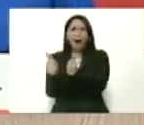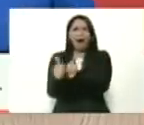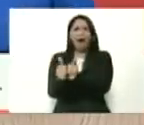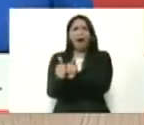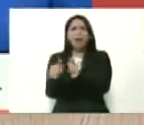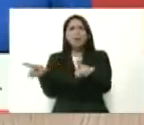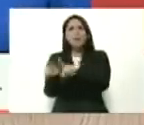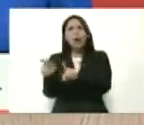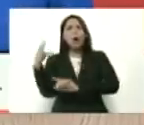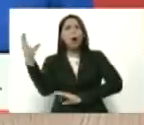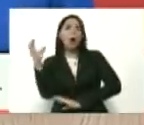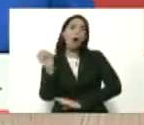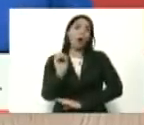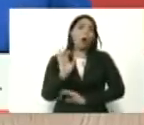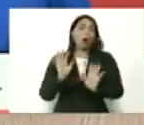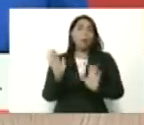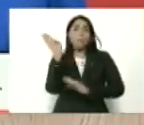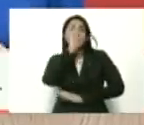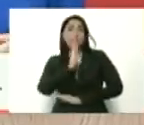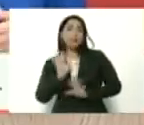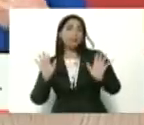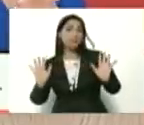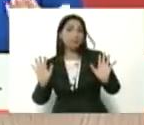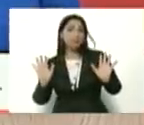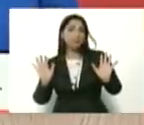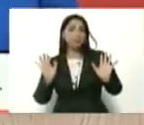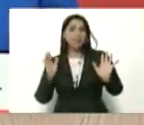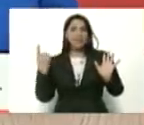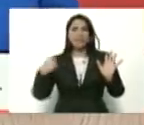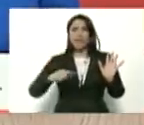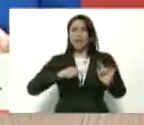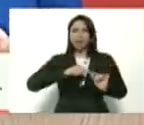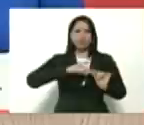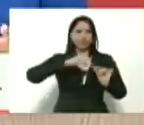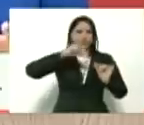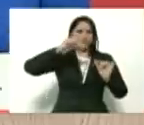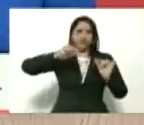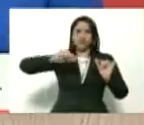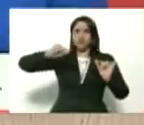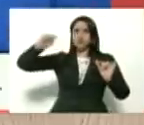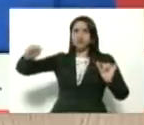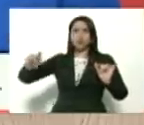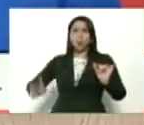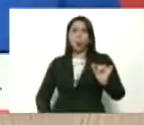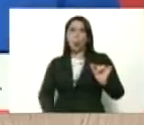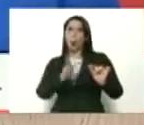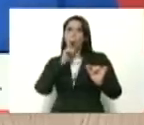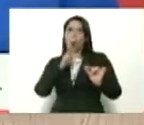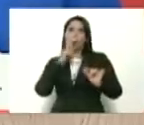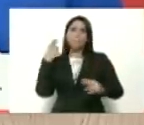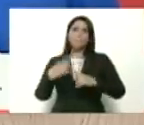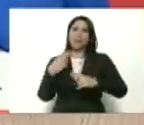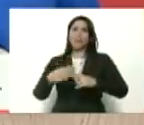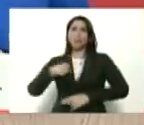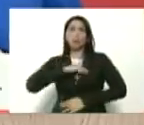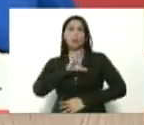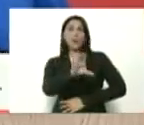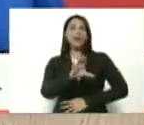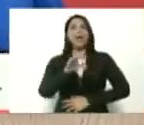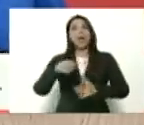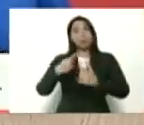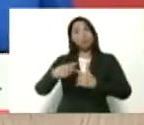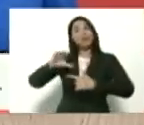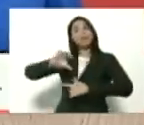Colombia, como Brasil, tienen curvas exponenciales que ponen en riesgo a nuestro país. Por eso el director